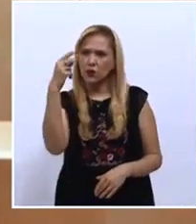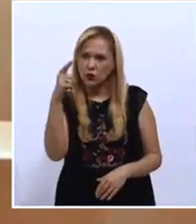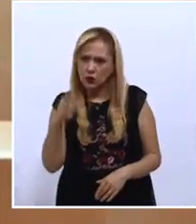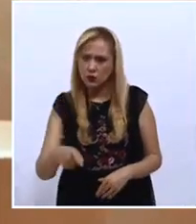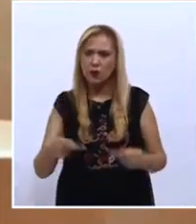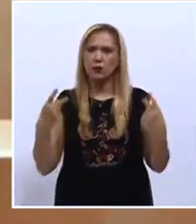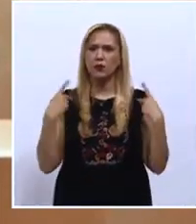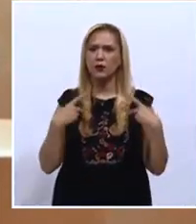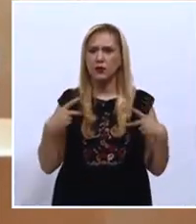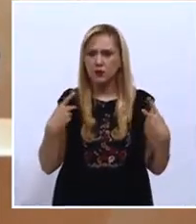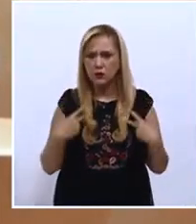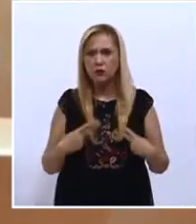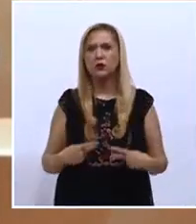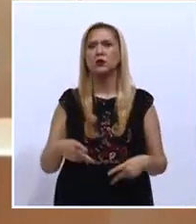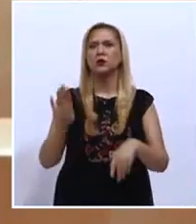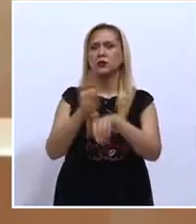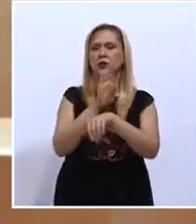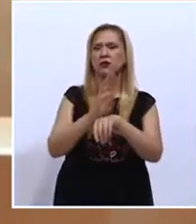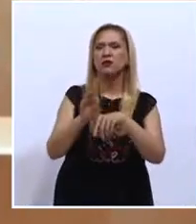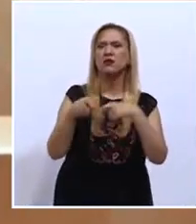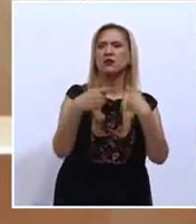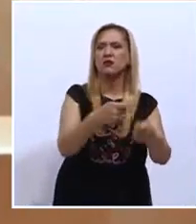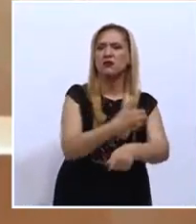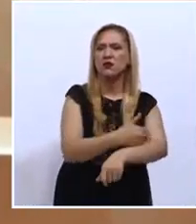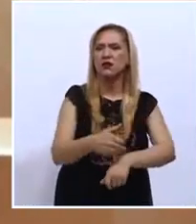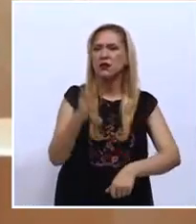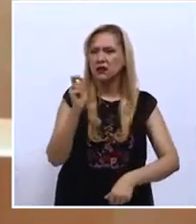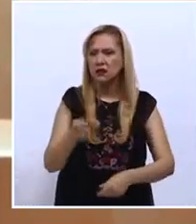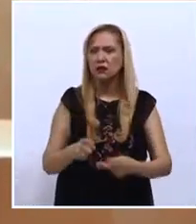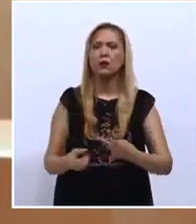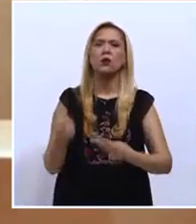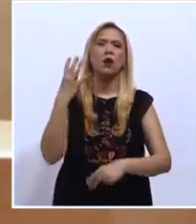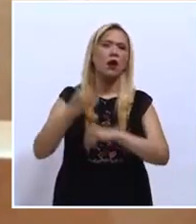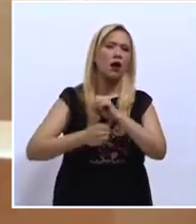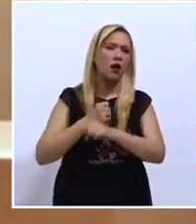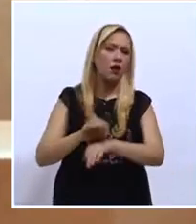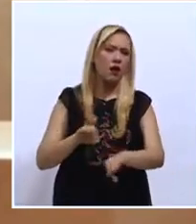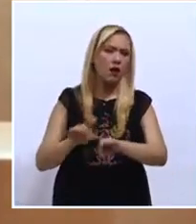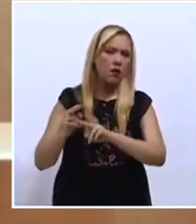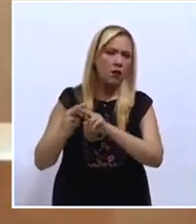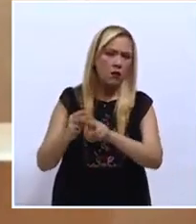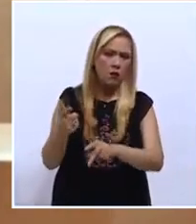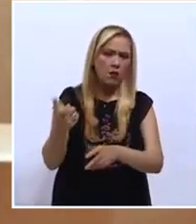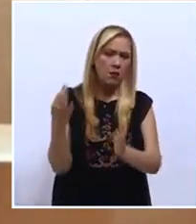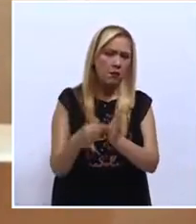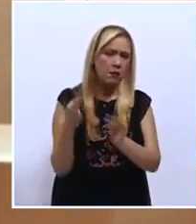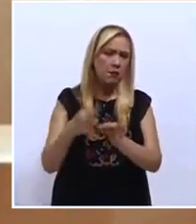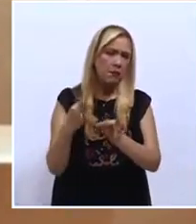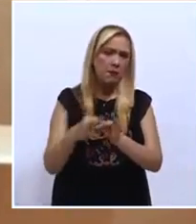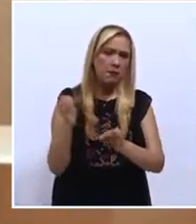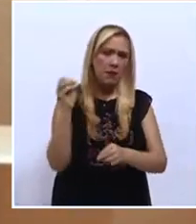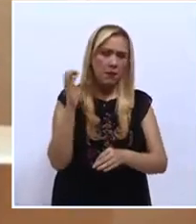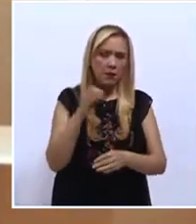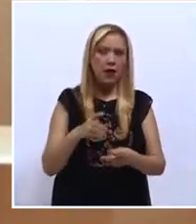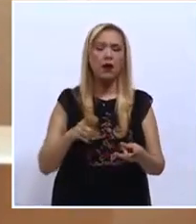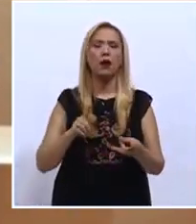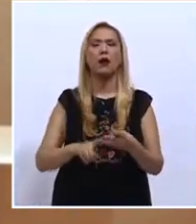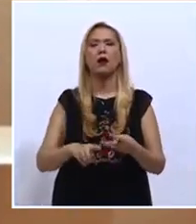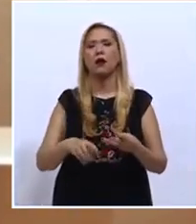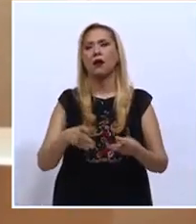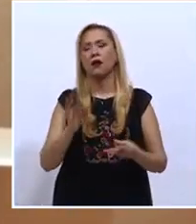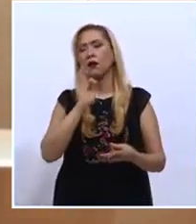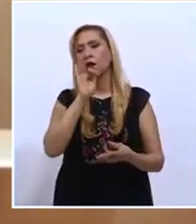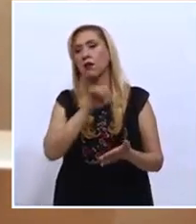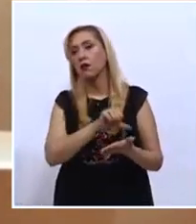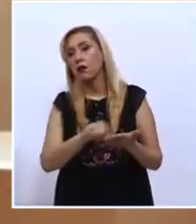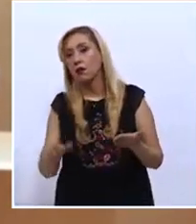como registro de beneficiarios, número de semanas cotizadas, régimen de inscripción, fechas de altas y bajas, modificaciones